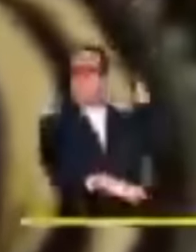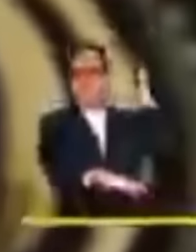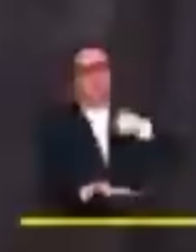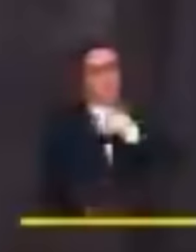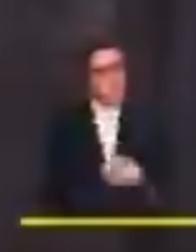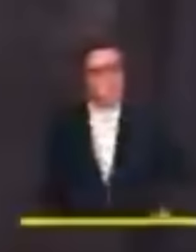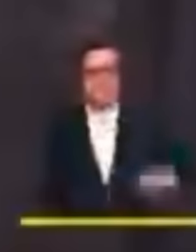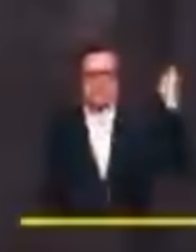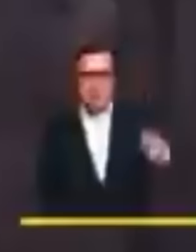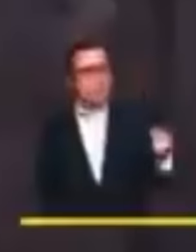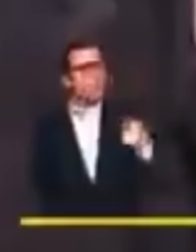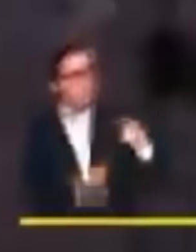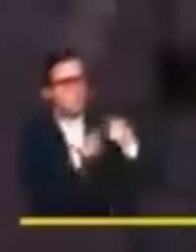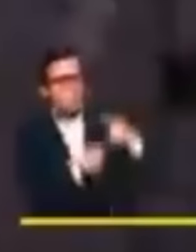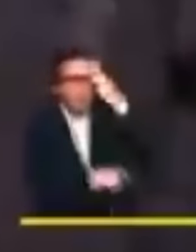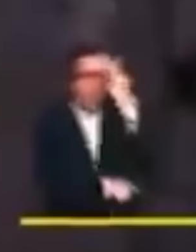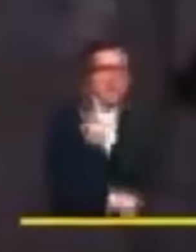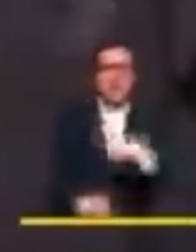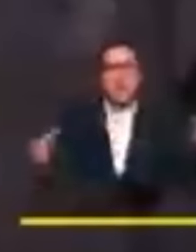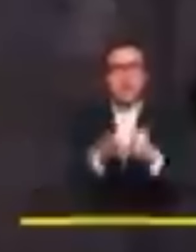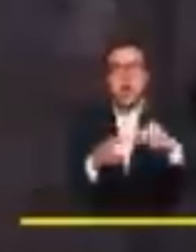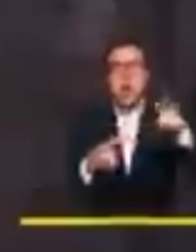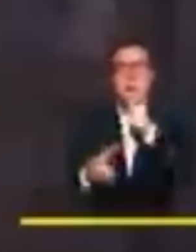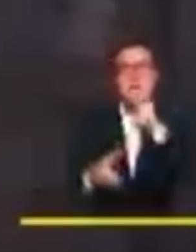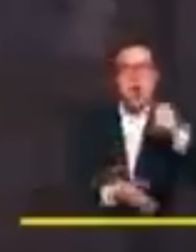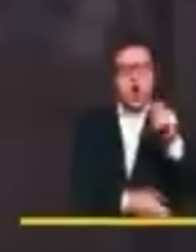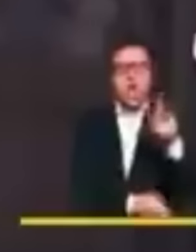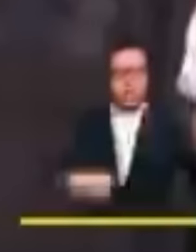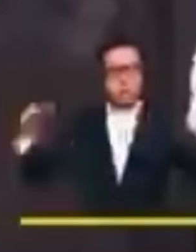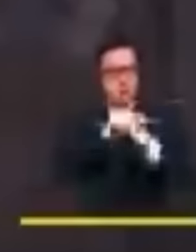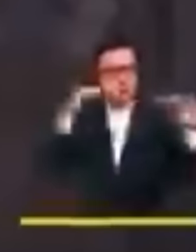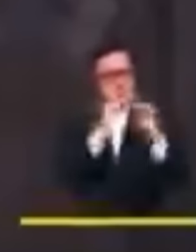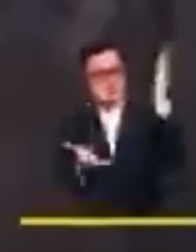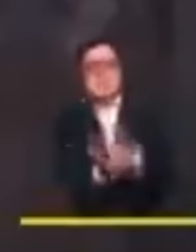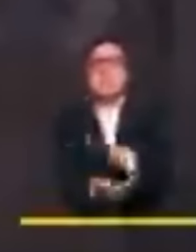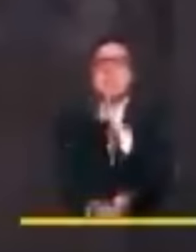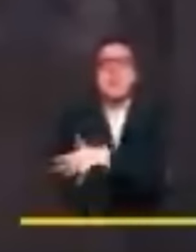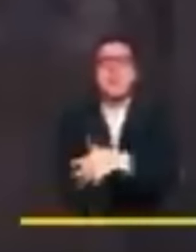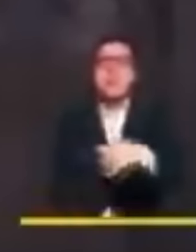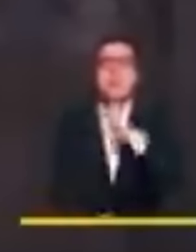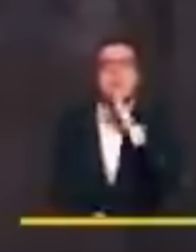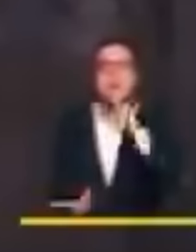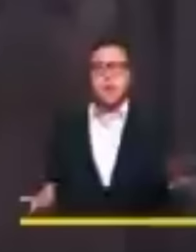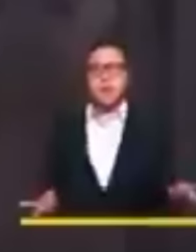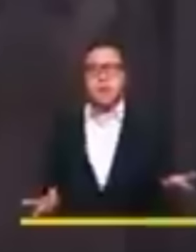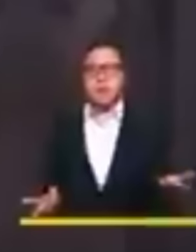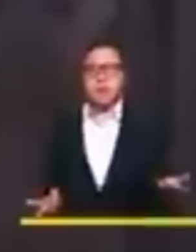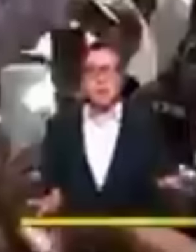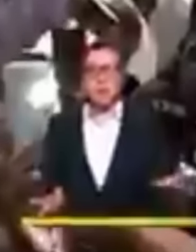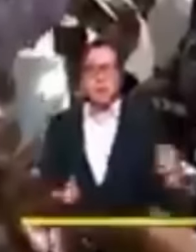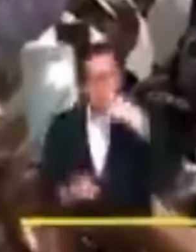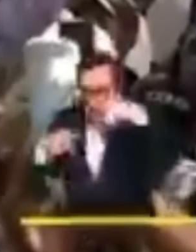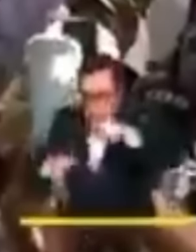entiendo cómo teniendo el ejército aquí el clan del golfo está tapando vías quién tiene el poder aquí si el